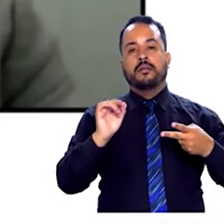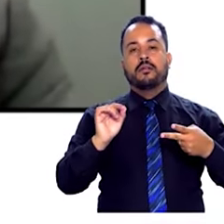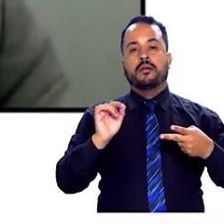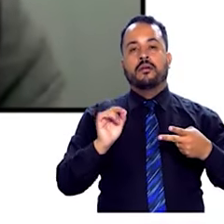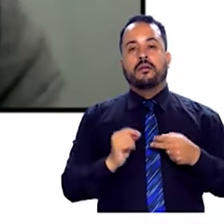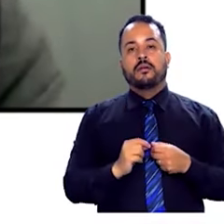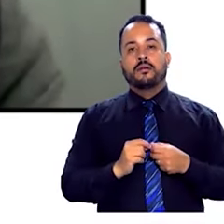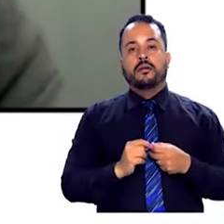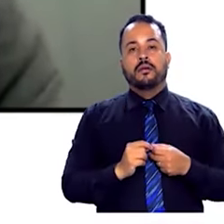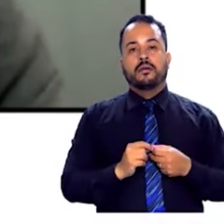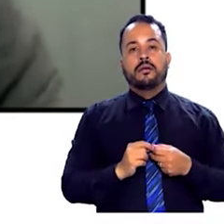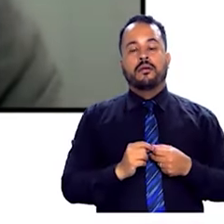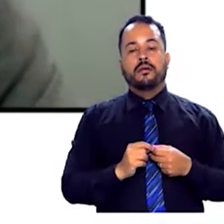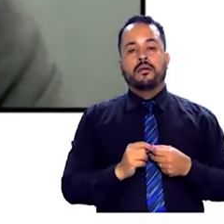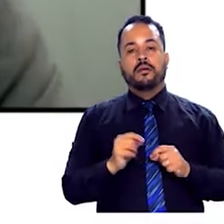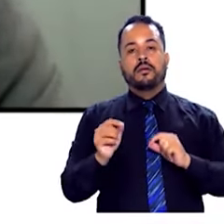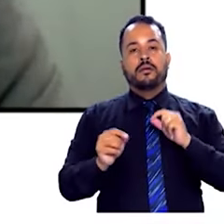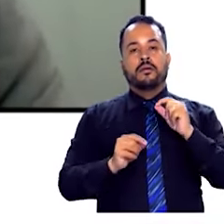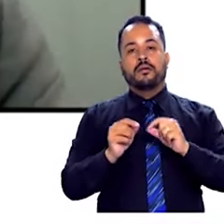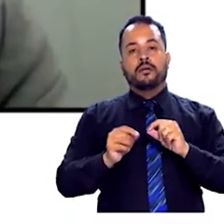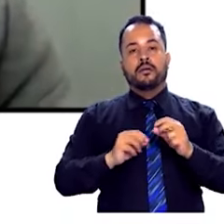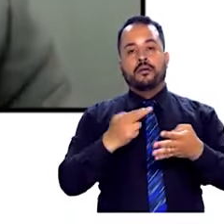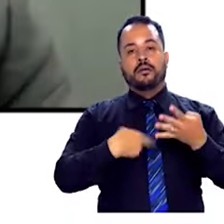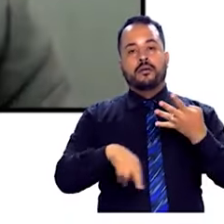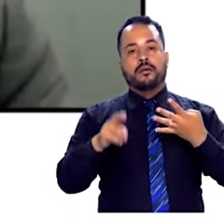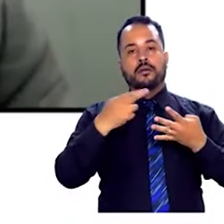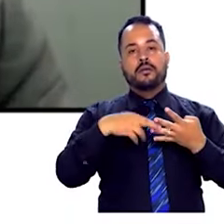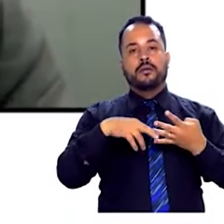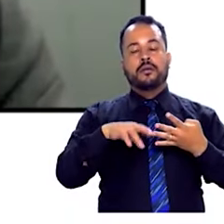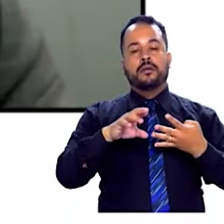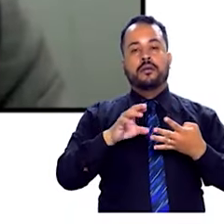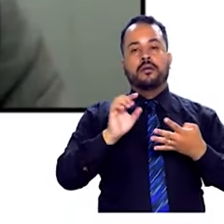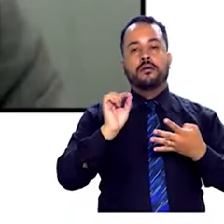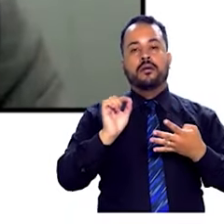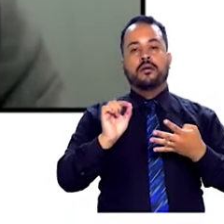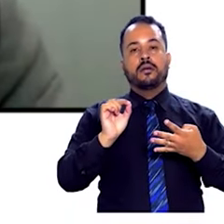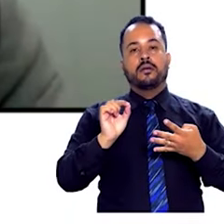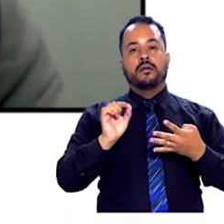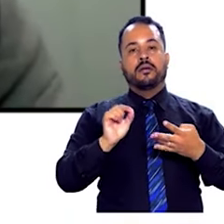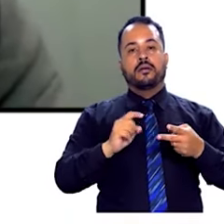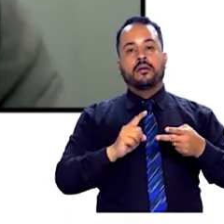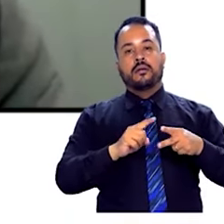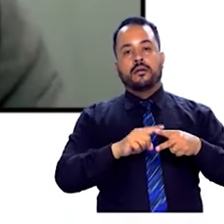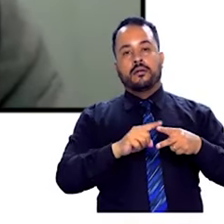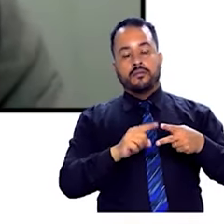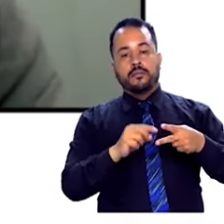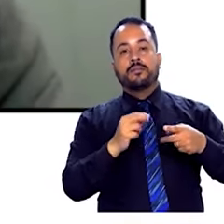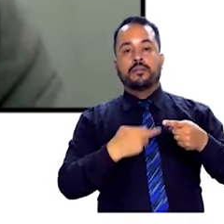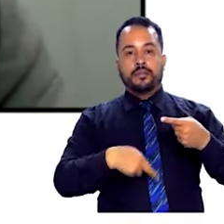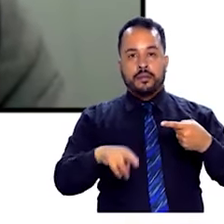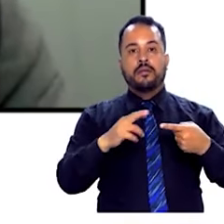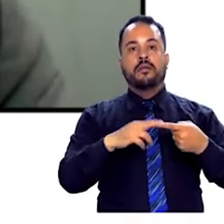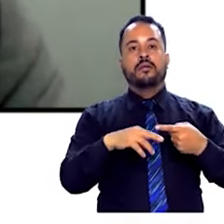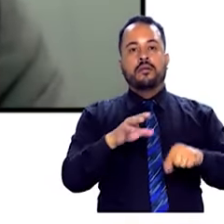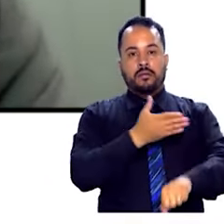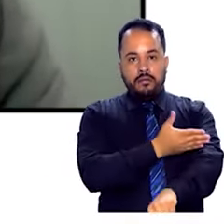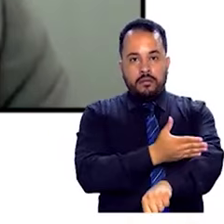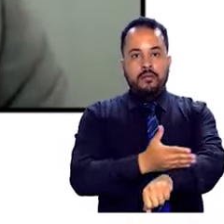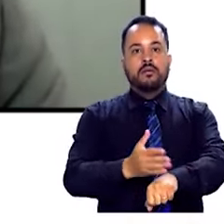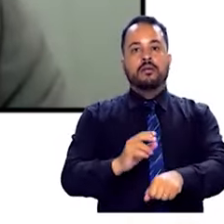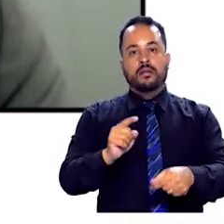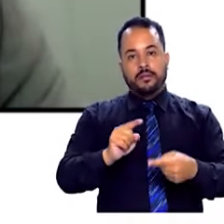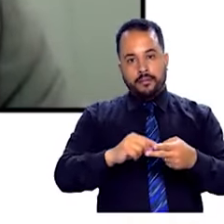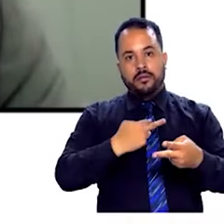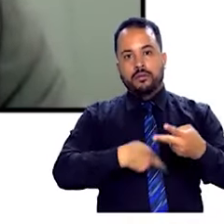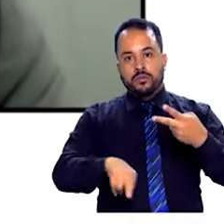por el otro lado recurso extraordinario que es el recurso a través del cual la corte desarrolla las funciones por las que es